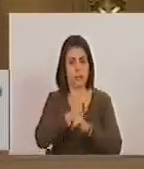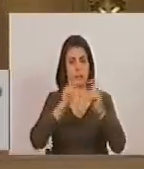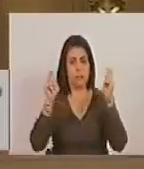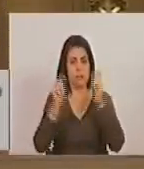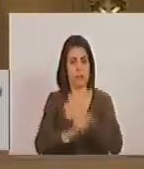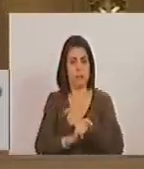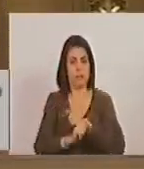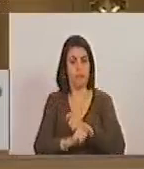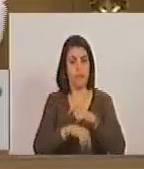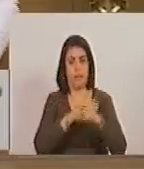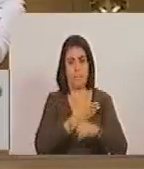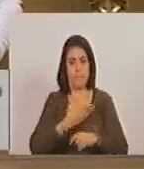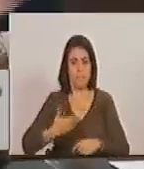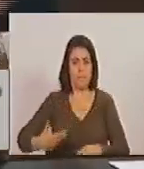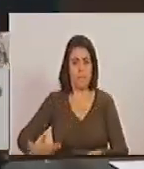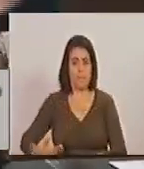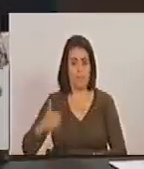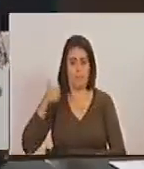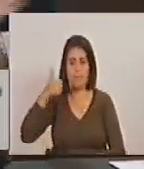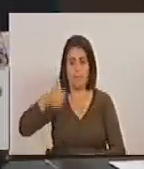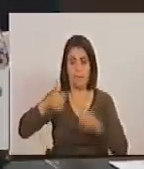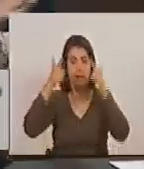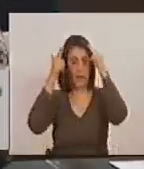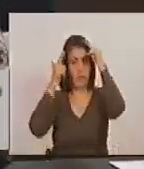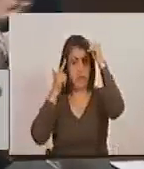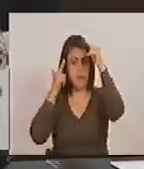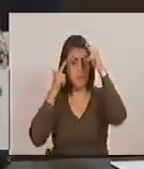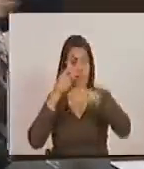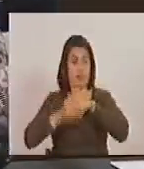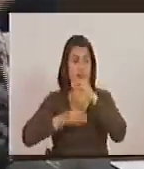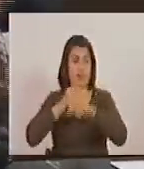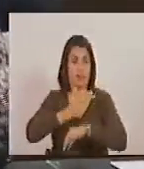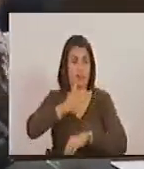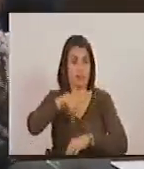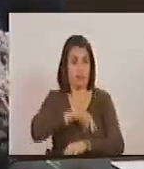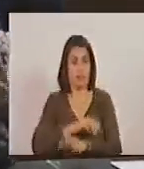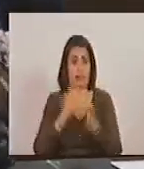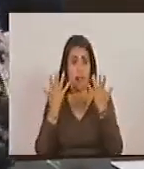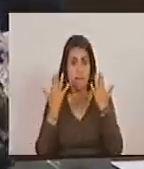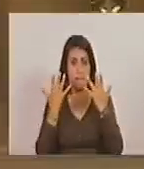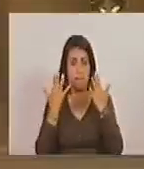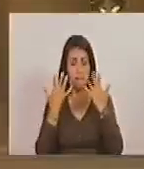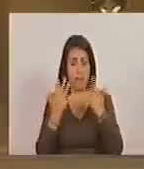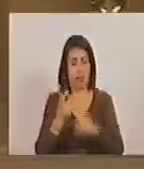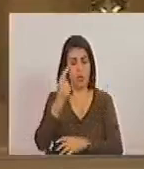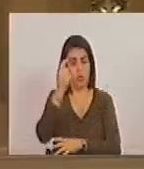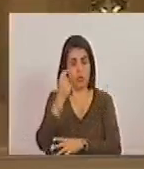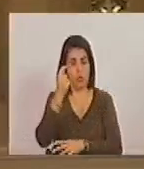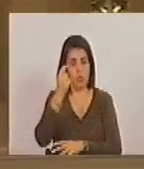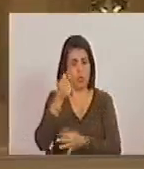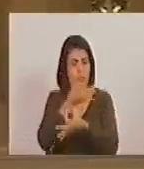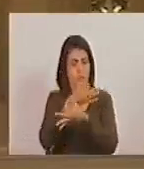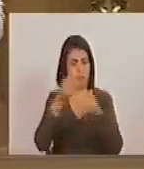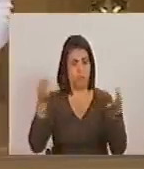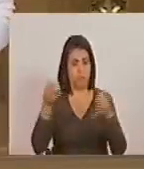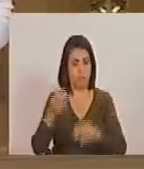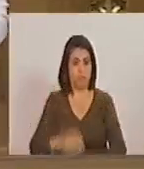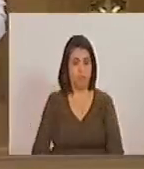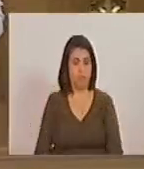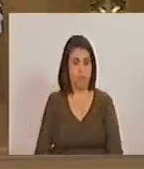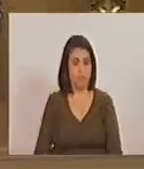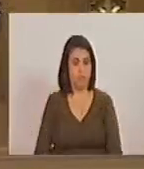transformación, el presidente eterno Chávez ha colocado en nuestras manos unos diputados de altura, que hemos